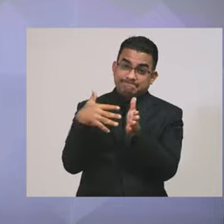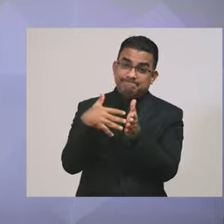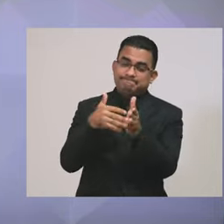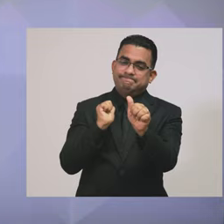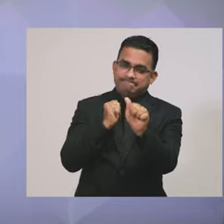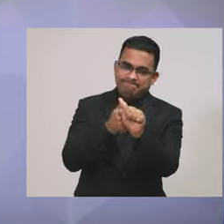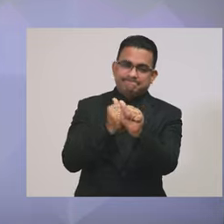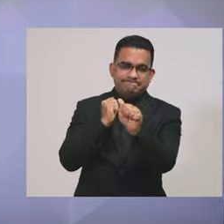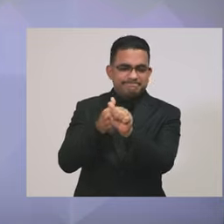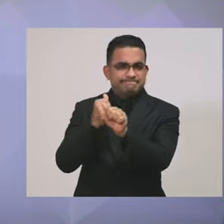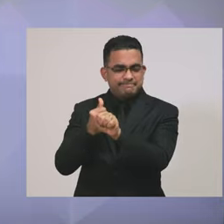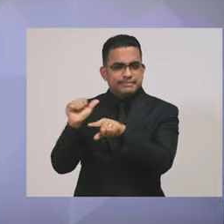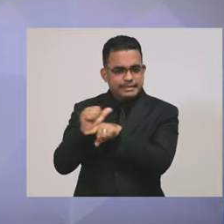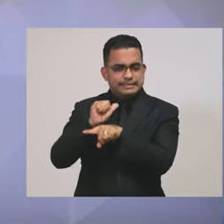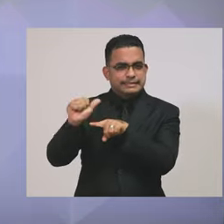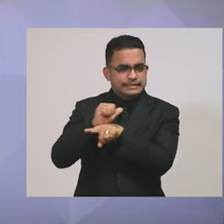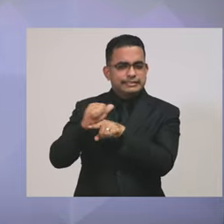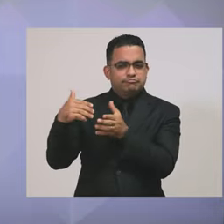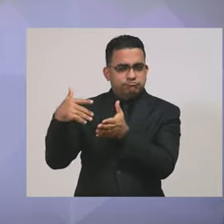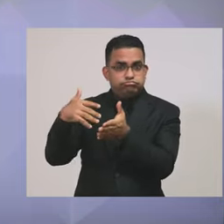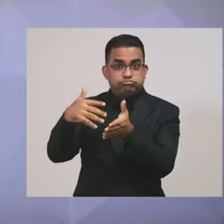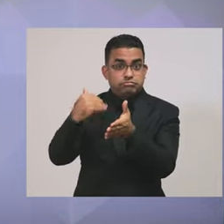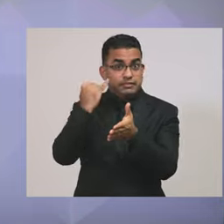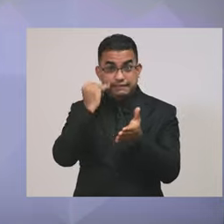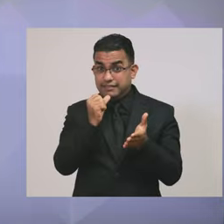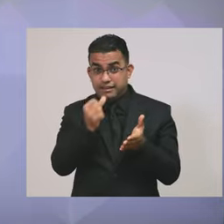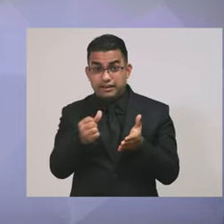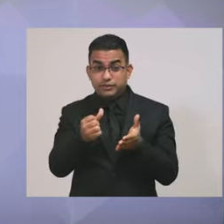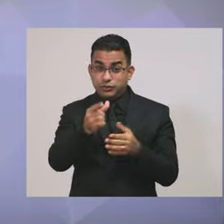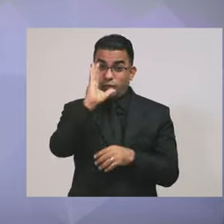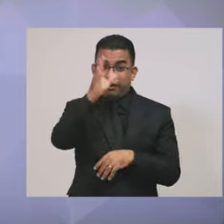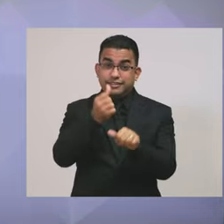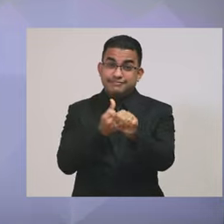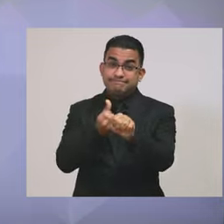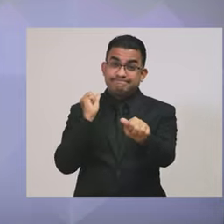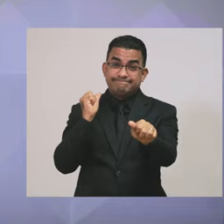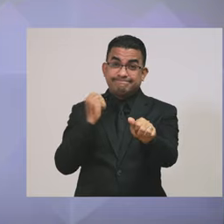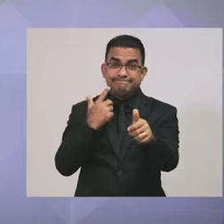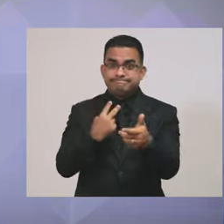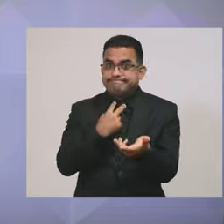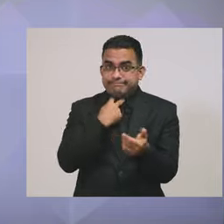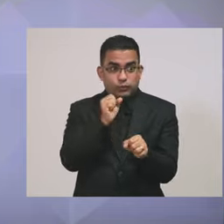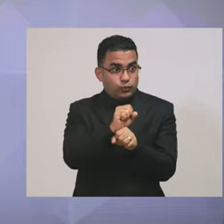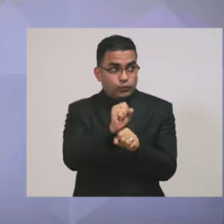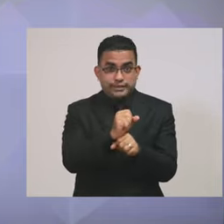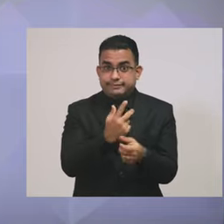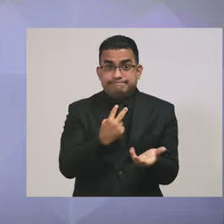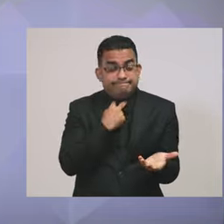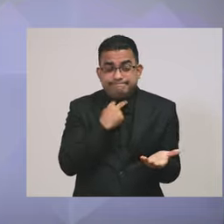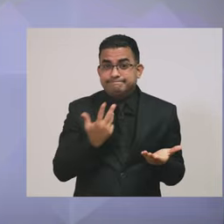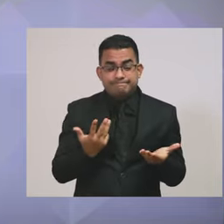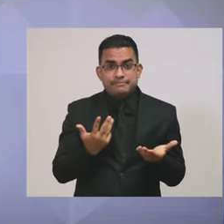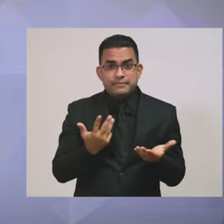ameritan una continua actualización y preparación de lo contrario quedarán fuera de la